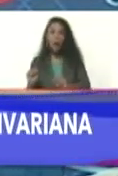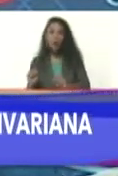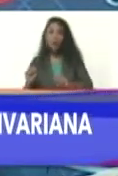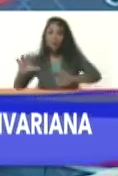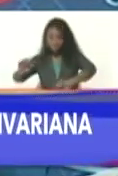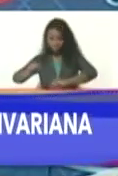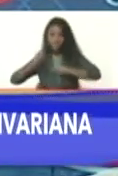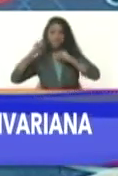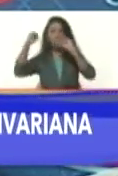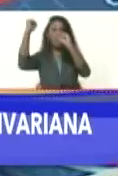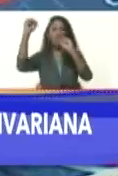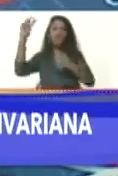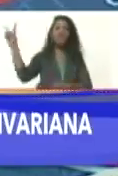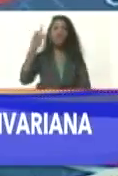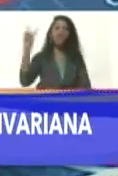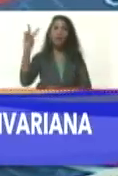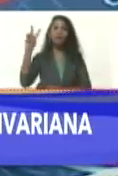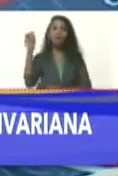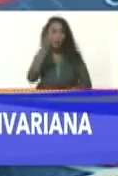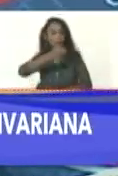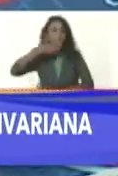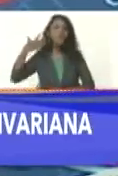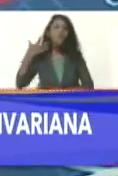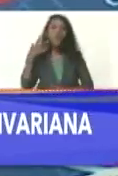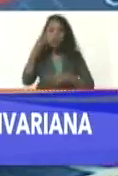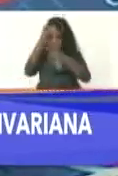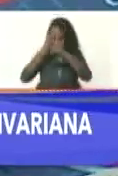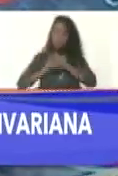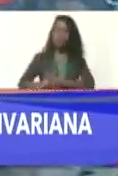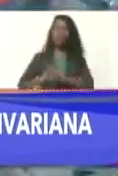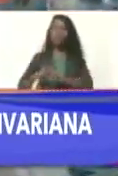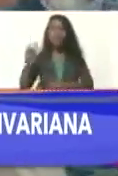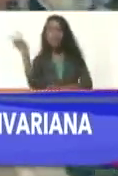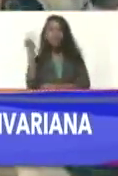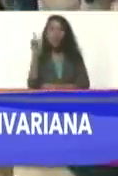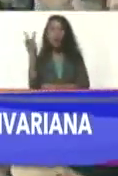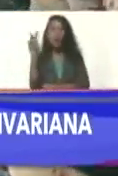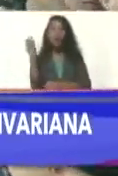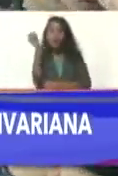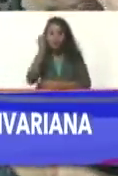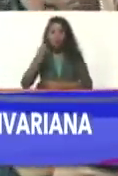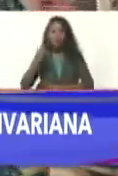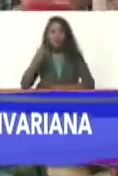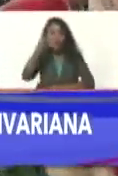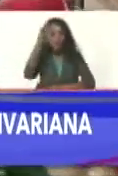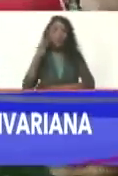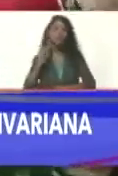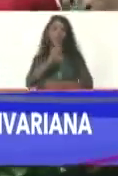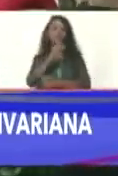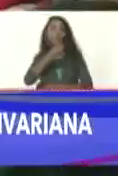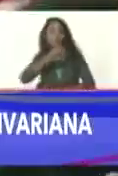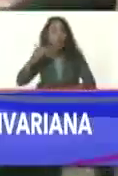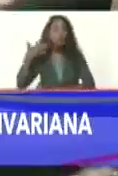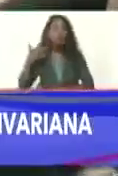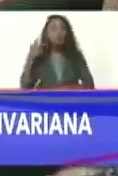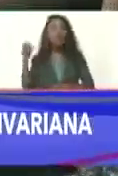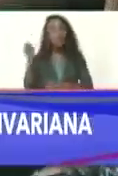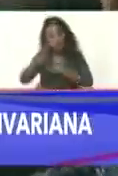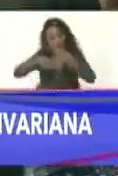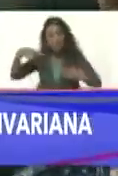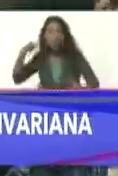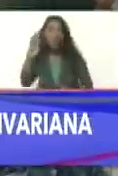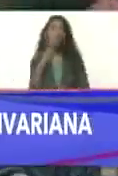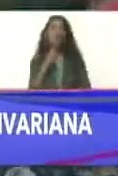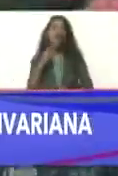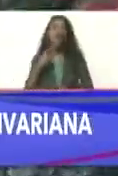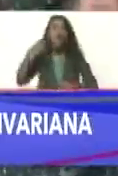triunfó Venezuela. La moral y la dignidad de Venezuela. La moral y la dignidad de la revolución bolivariana